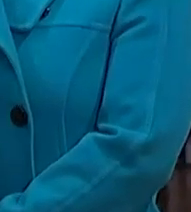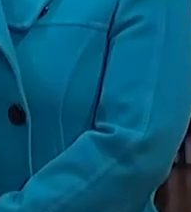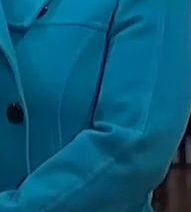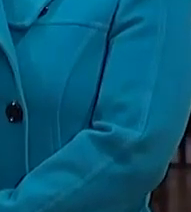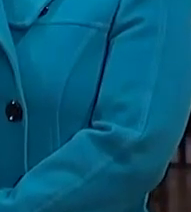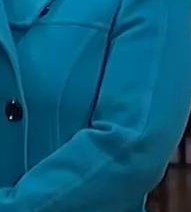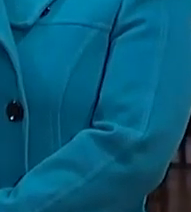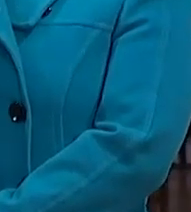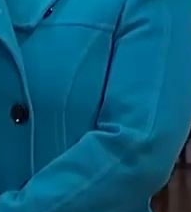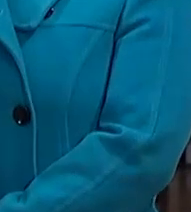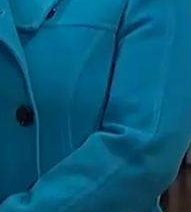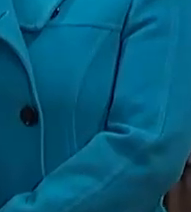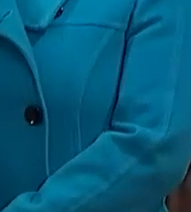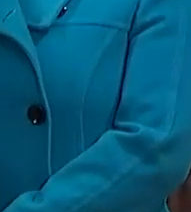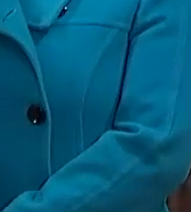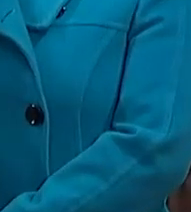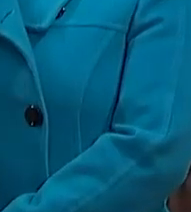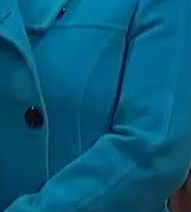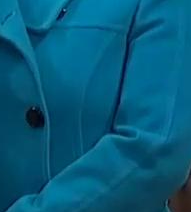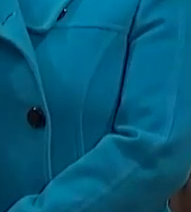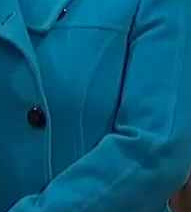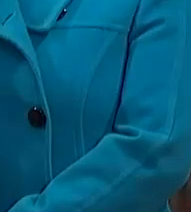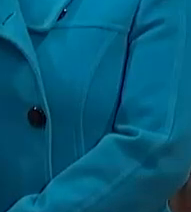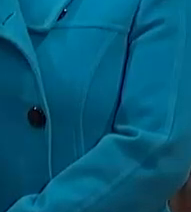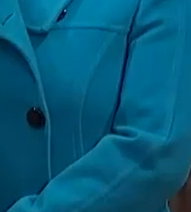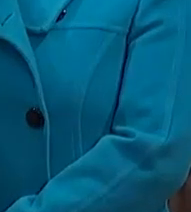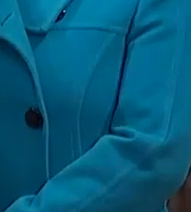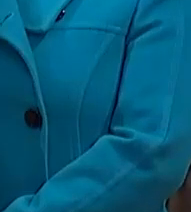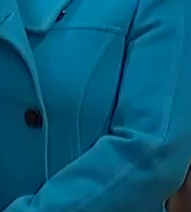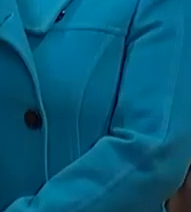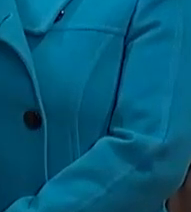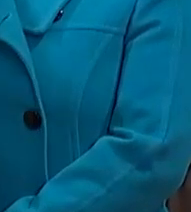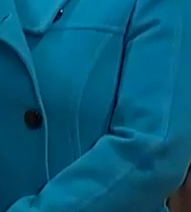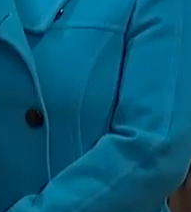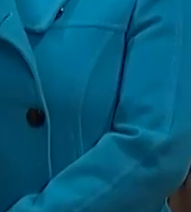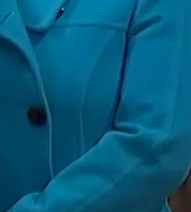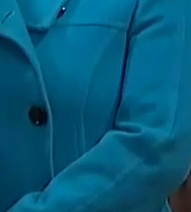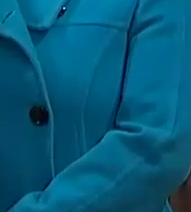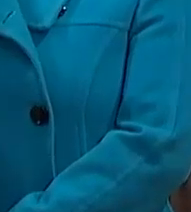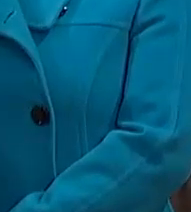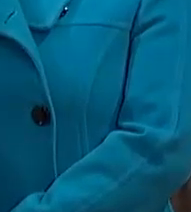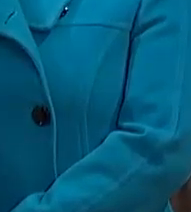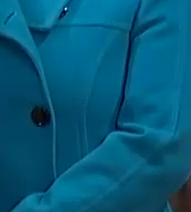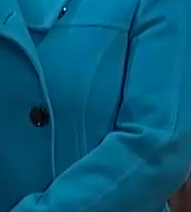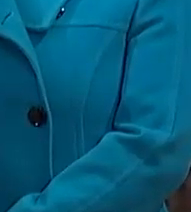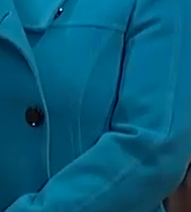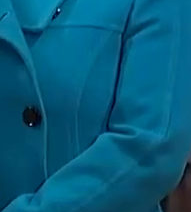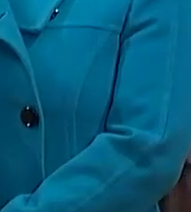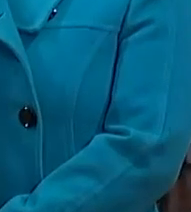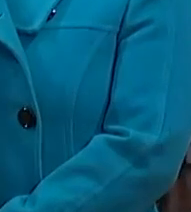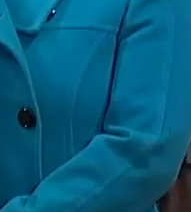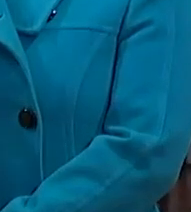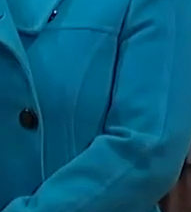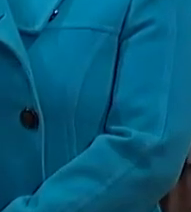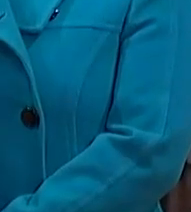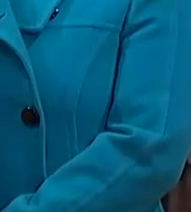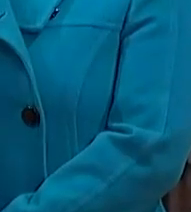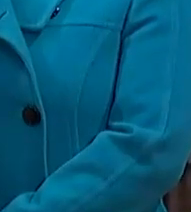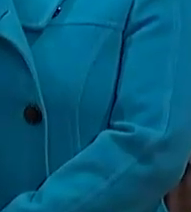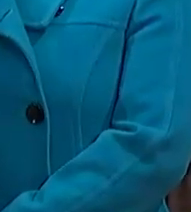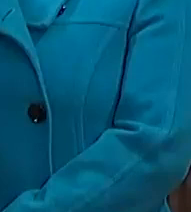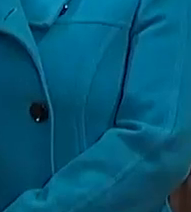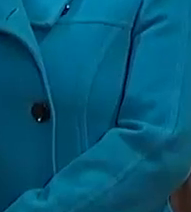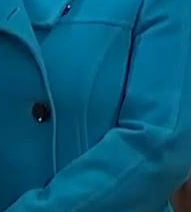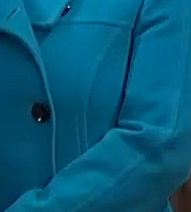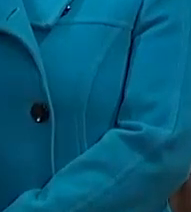concurso del congreso nacional con cuya buena voluntad por cierto y colaboración esperamos contar se ha tomado